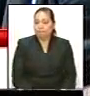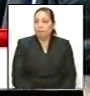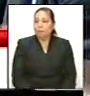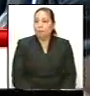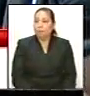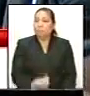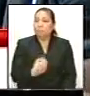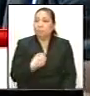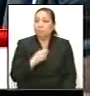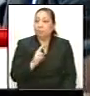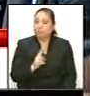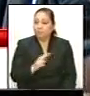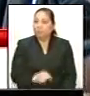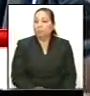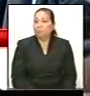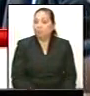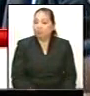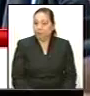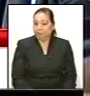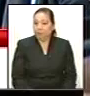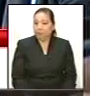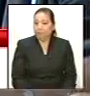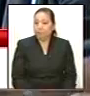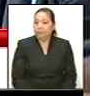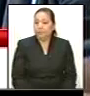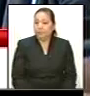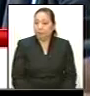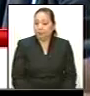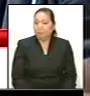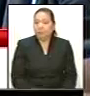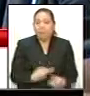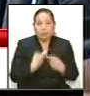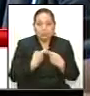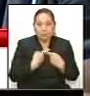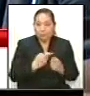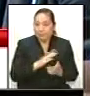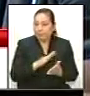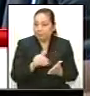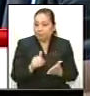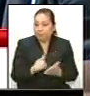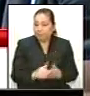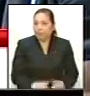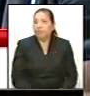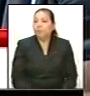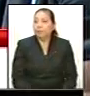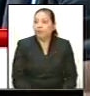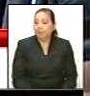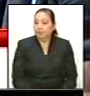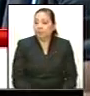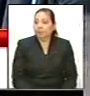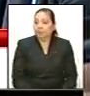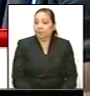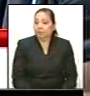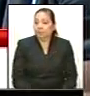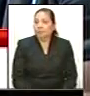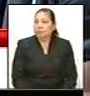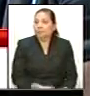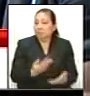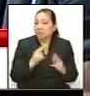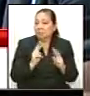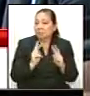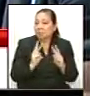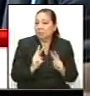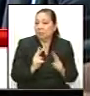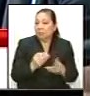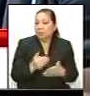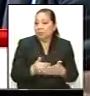Hemos observado, señora Presidenta, en estos tres informes, a los textos escolares ante la Comisión de Educación, en diversas observaciones,